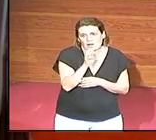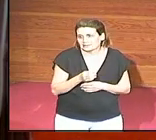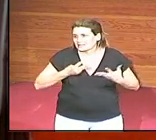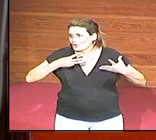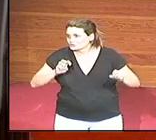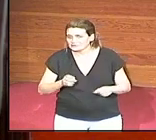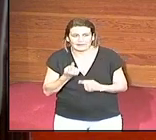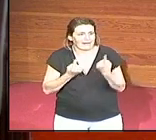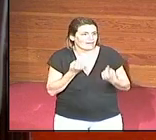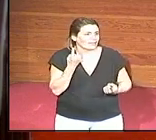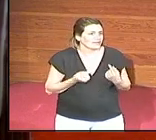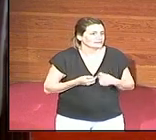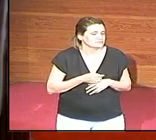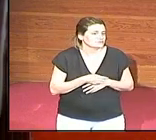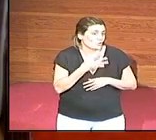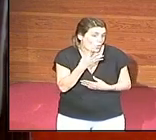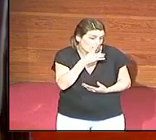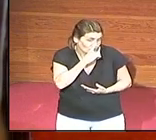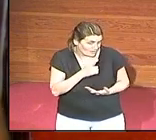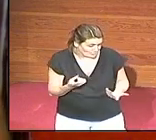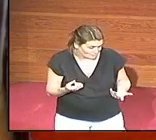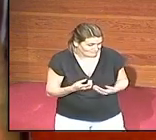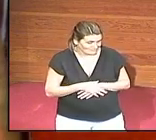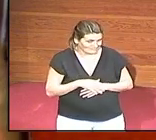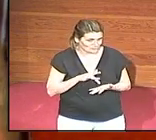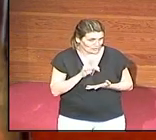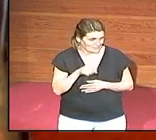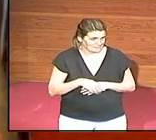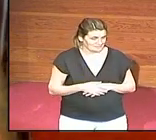y a veces con 4 años, que es una putada.